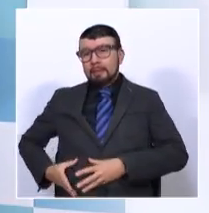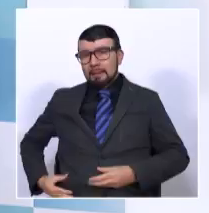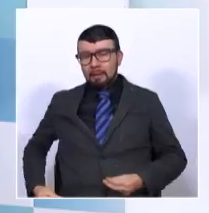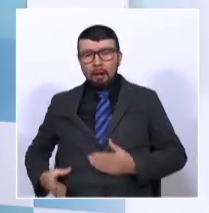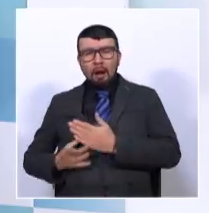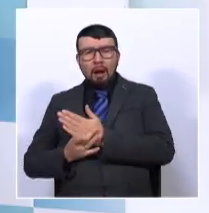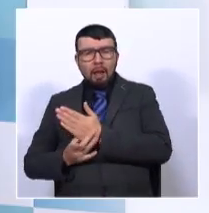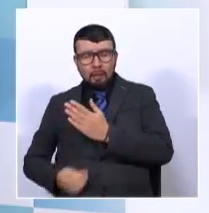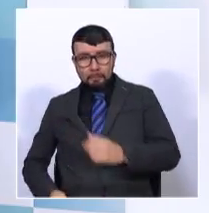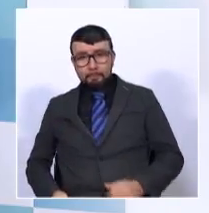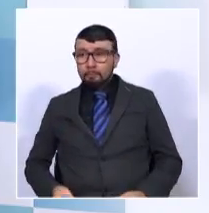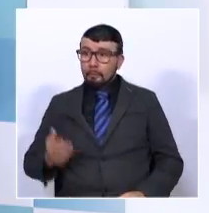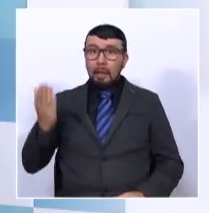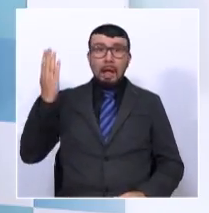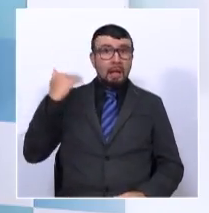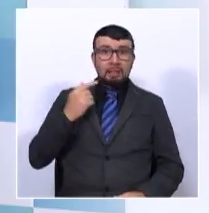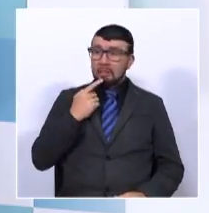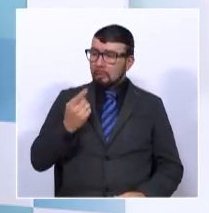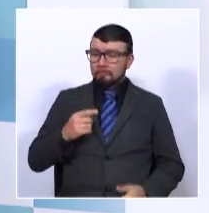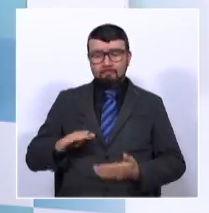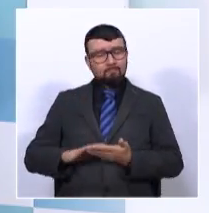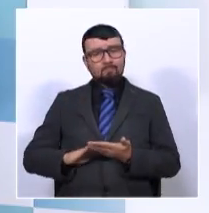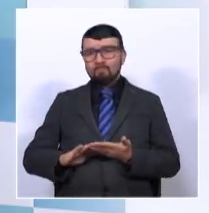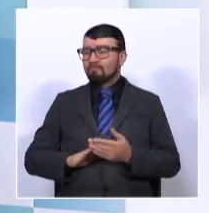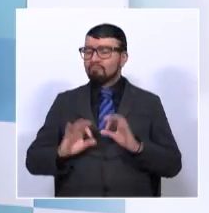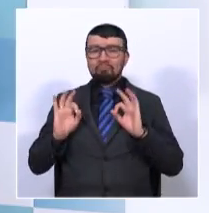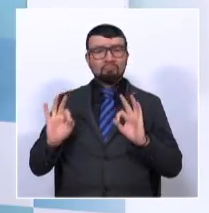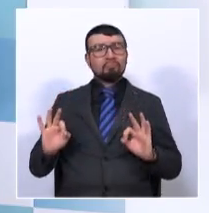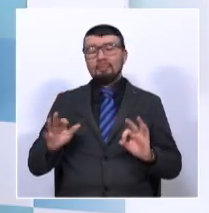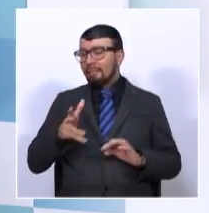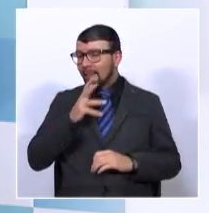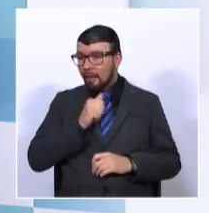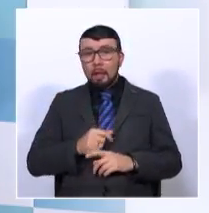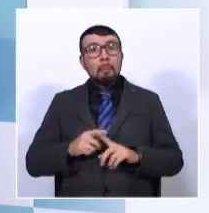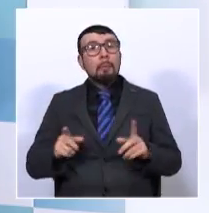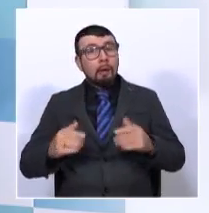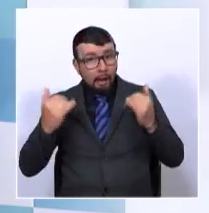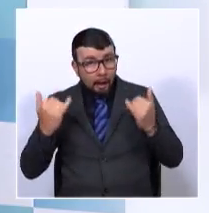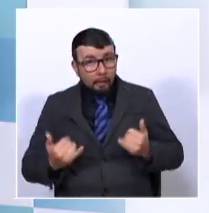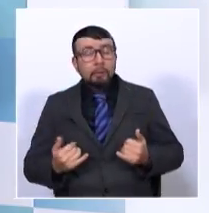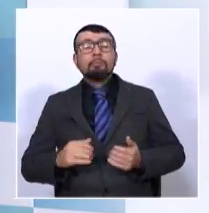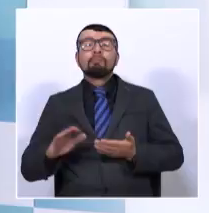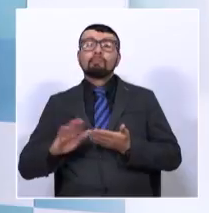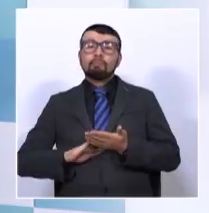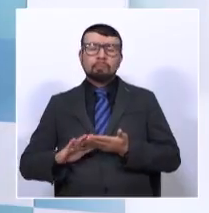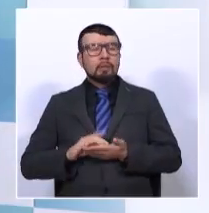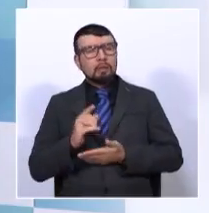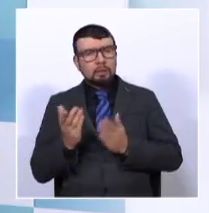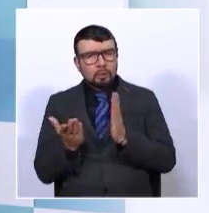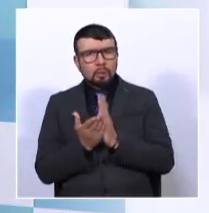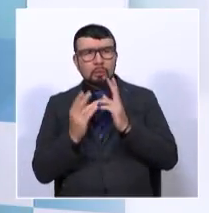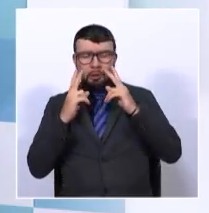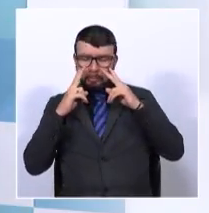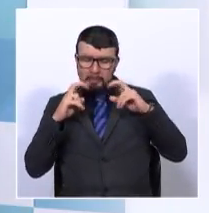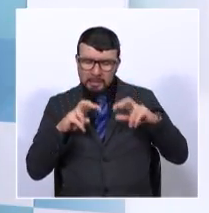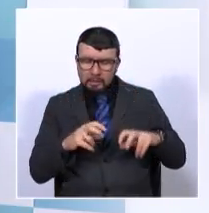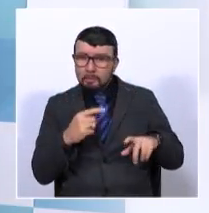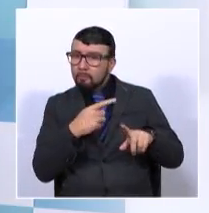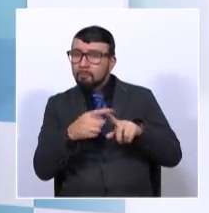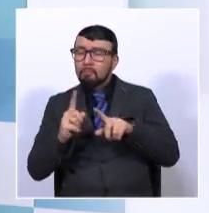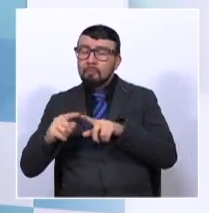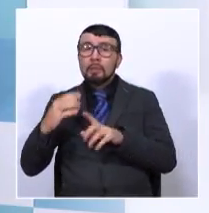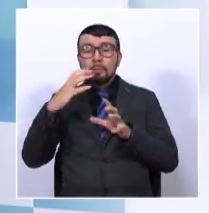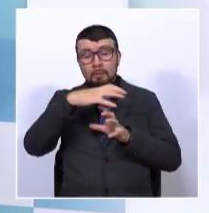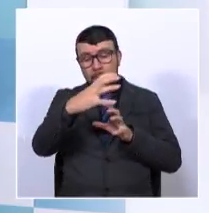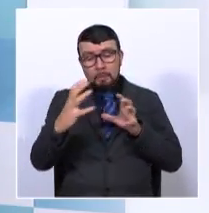que eso no tenía tratamiento, pero en la actualidad y con los estudios e investigaciones en otros países nos hemos